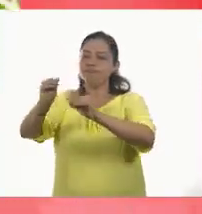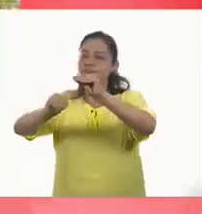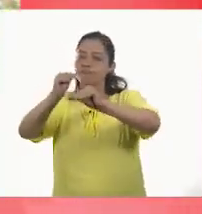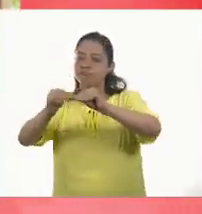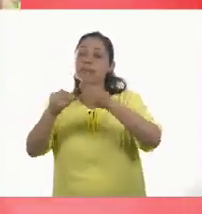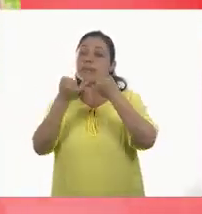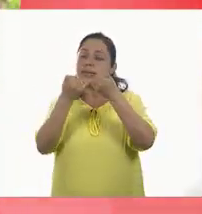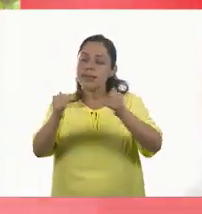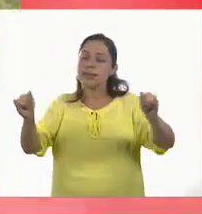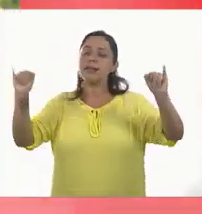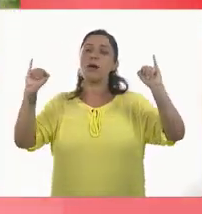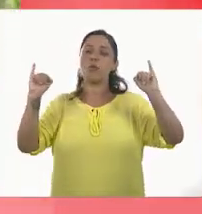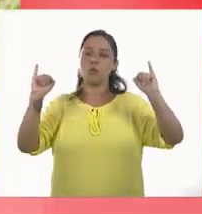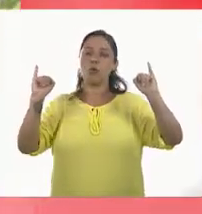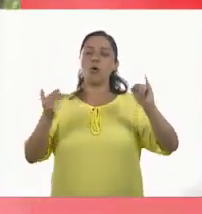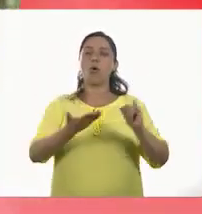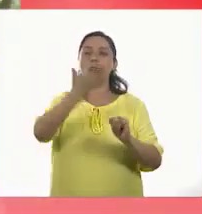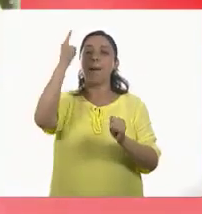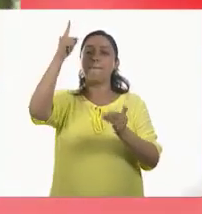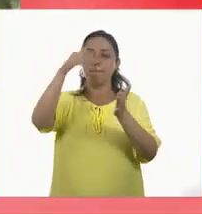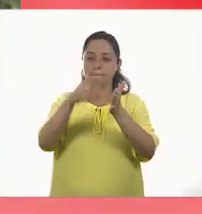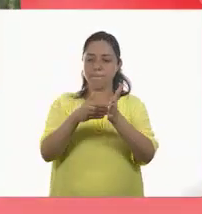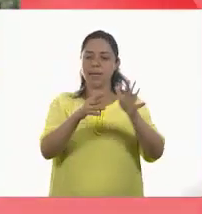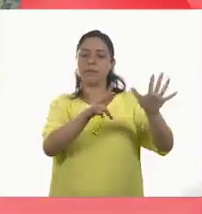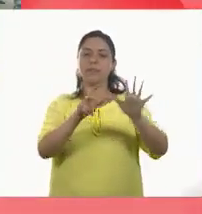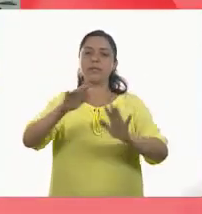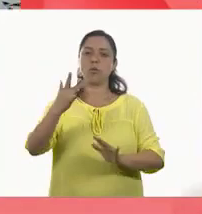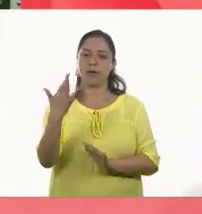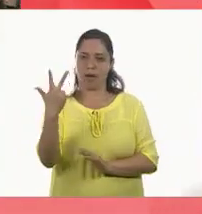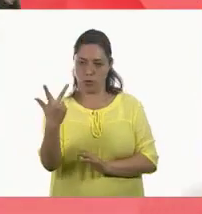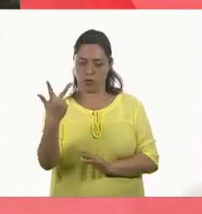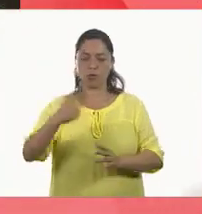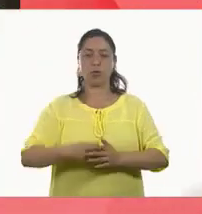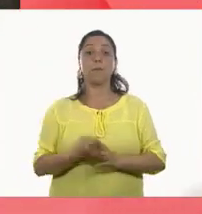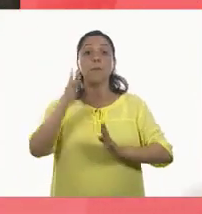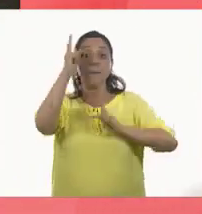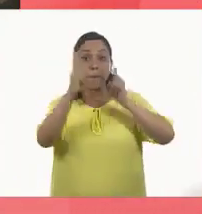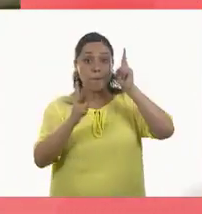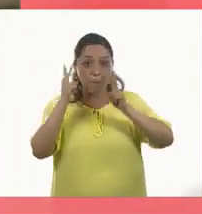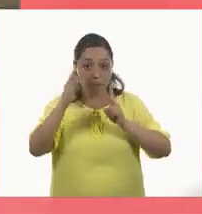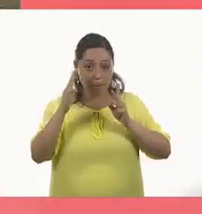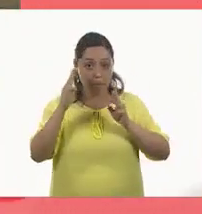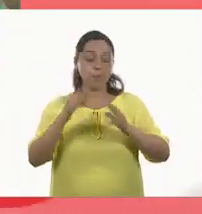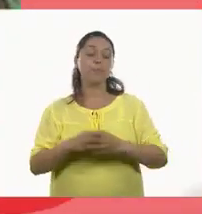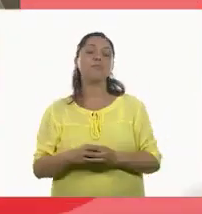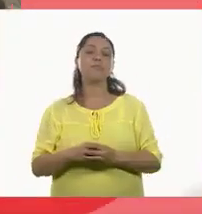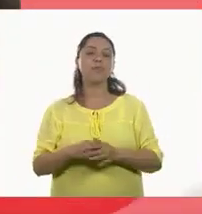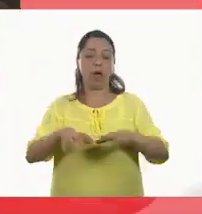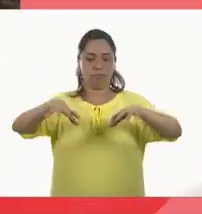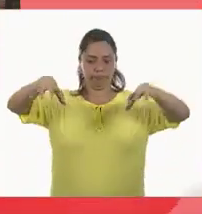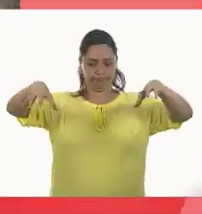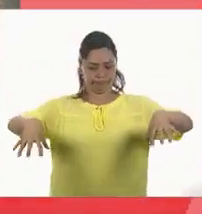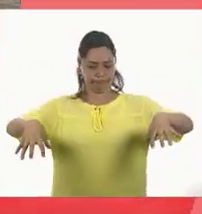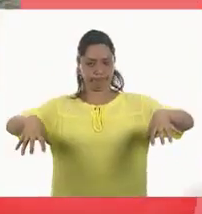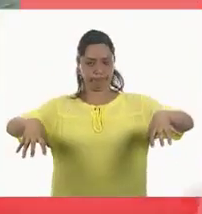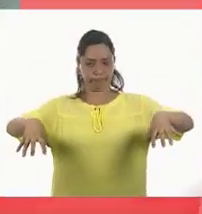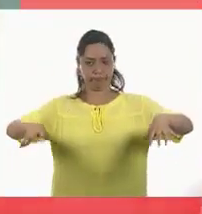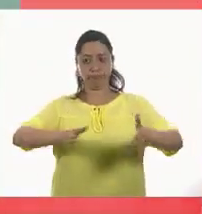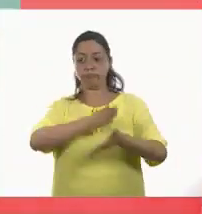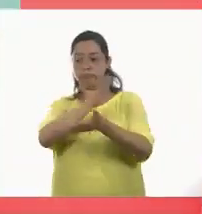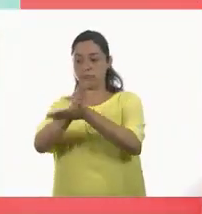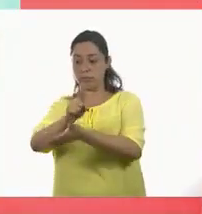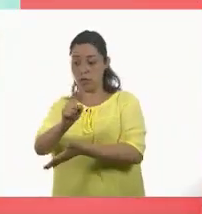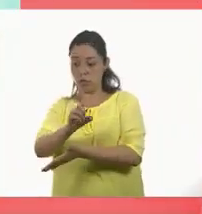el año de 1958. La visita al museo se divide en dos áreas. La